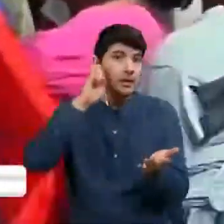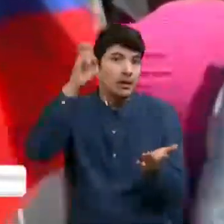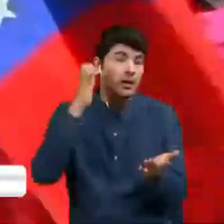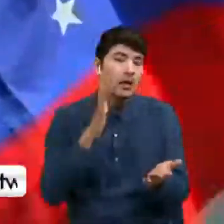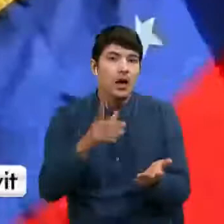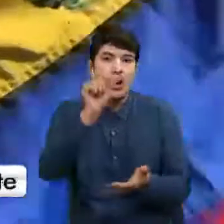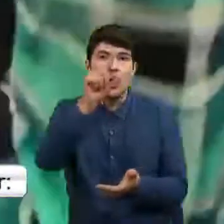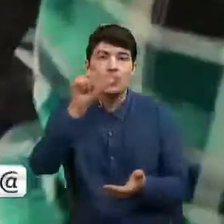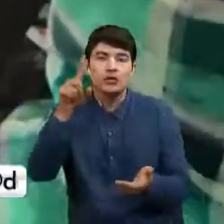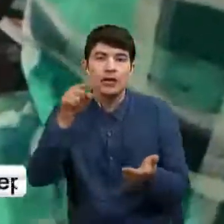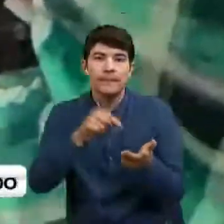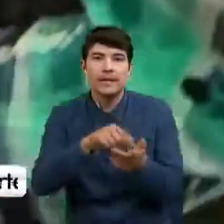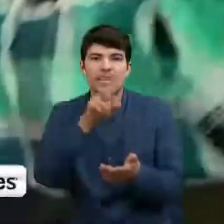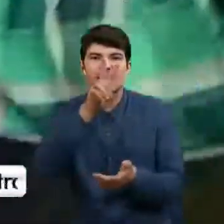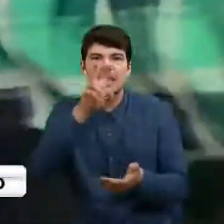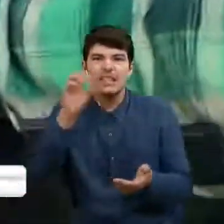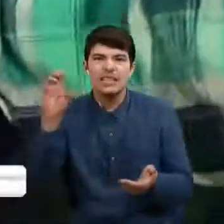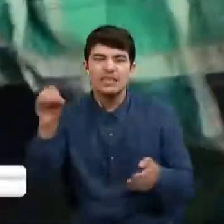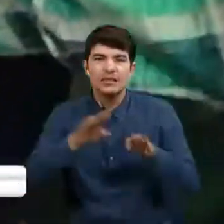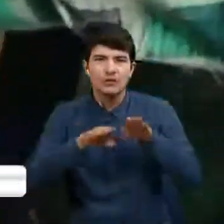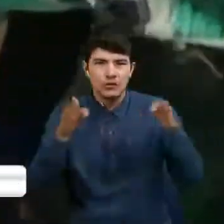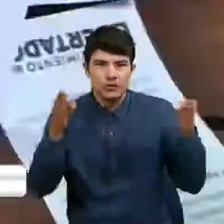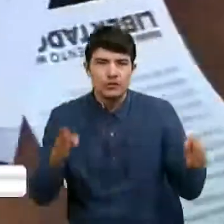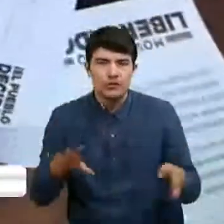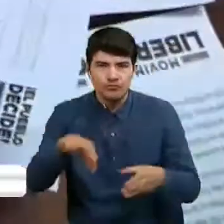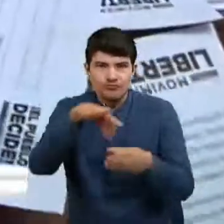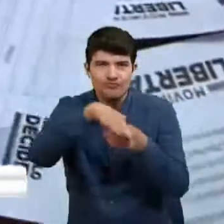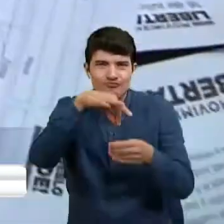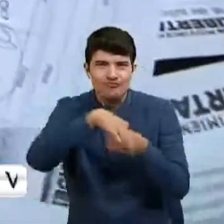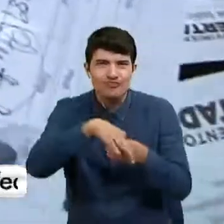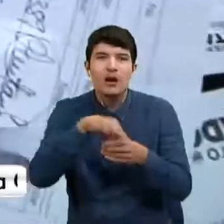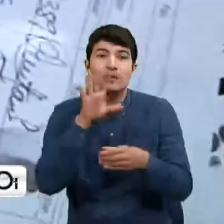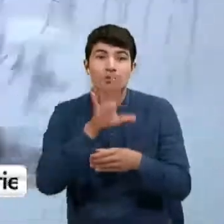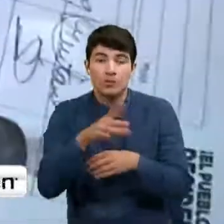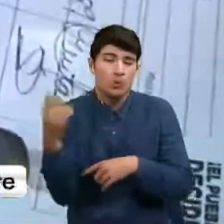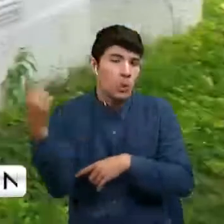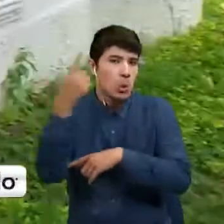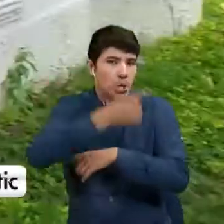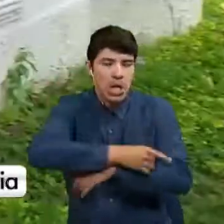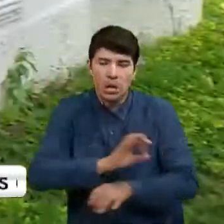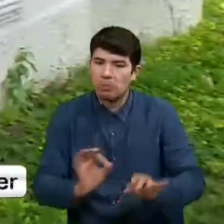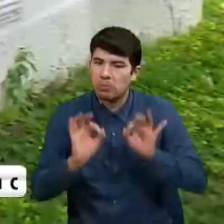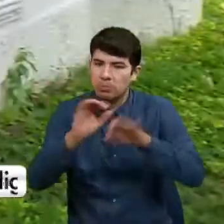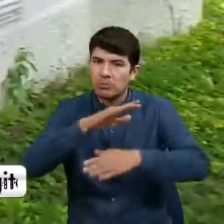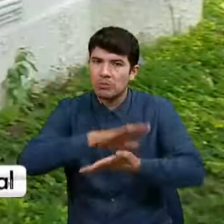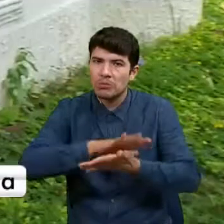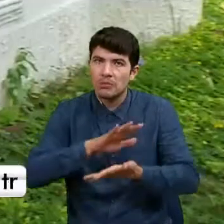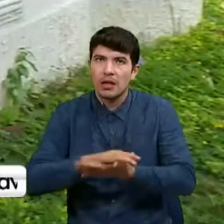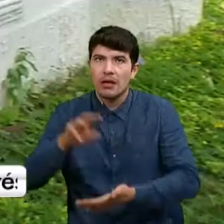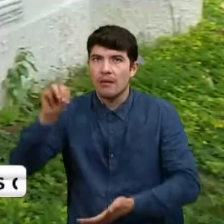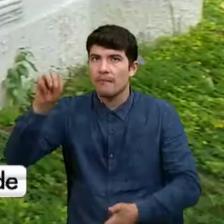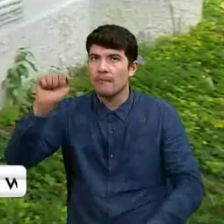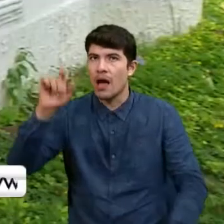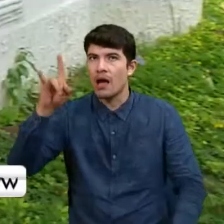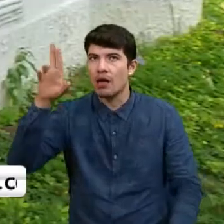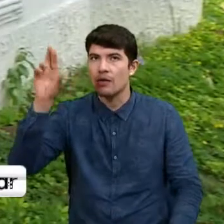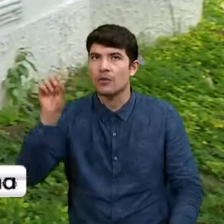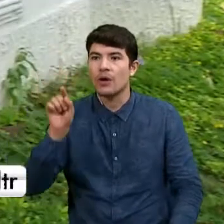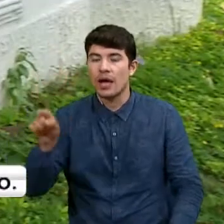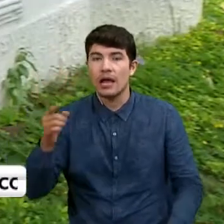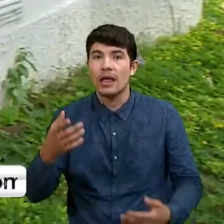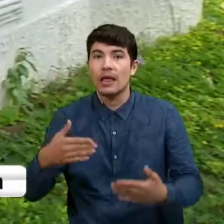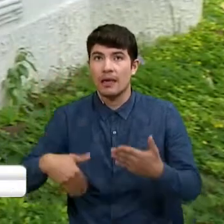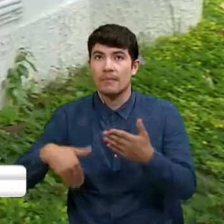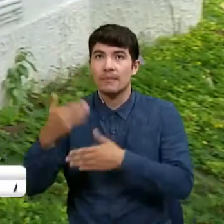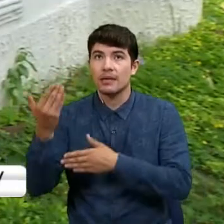mil 700 votos en los dos puntos habilitados en cúcuta jornada que transcurrió en completa calma maduro creo que inteligentemente va a empezar a conciliar